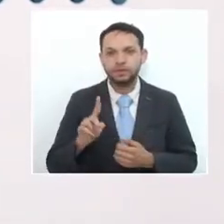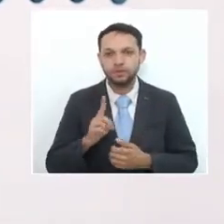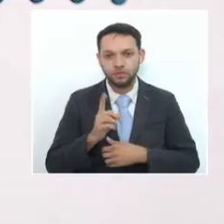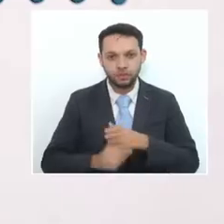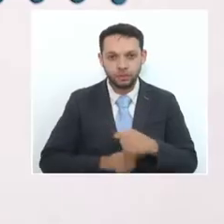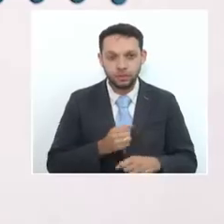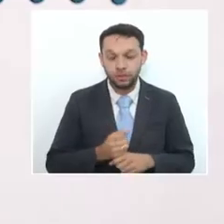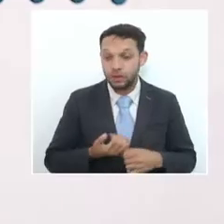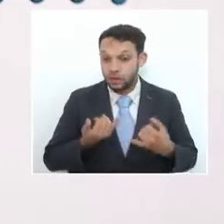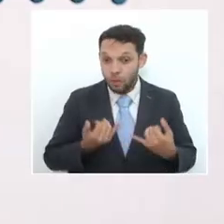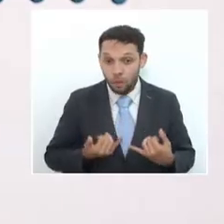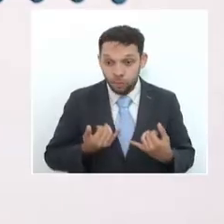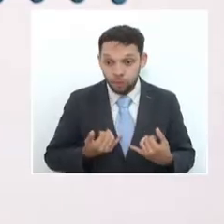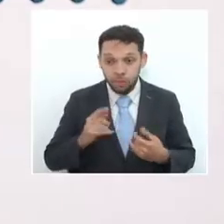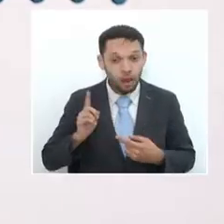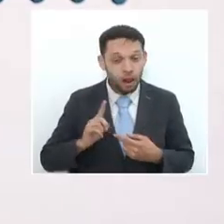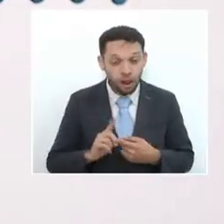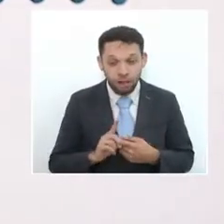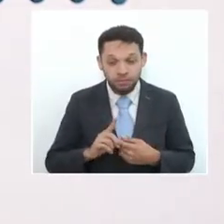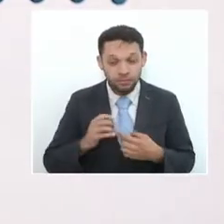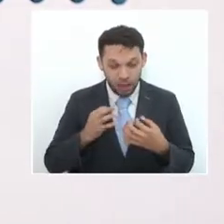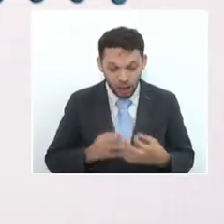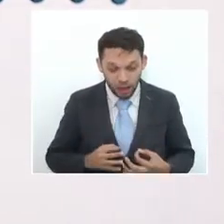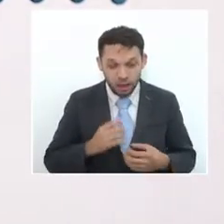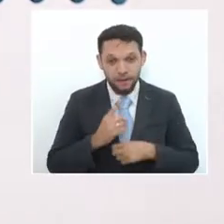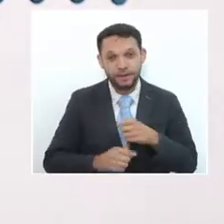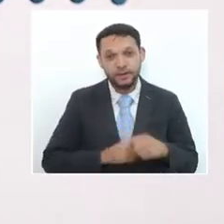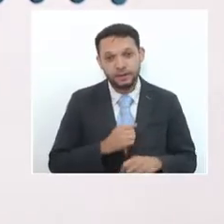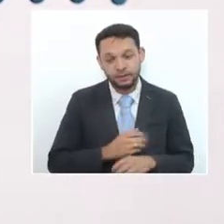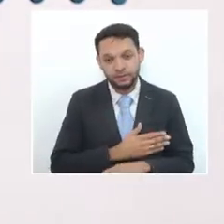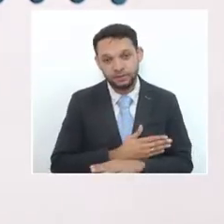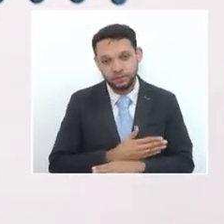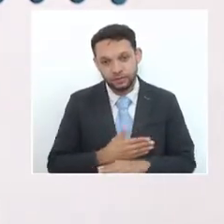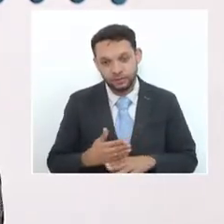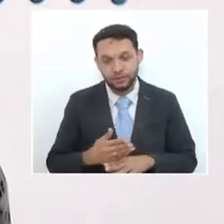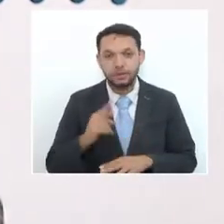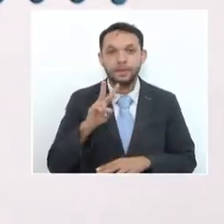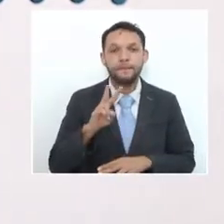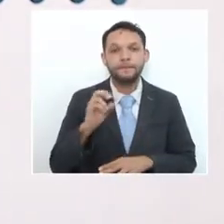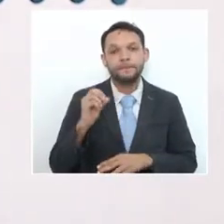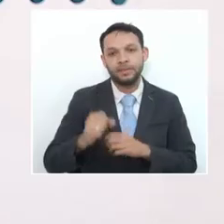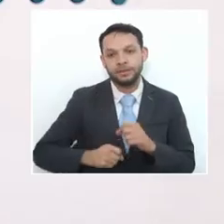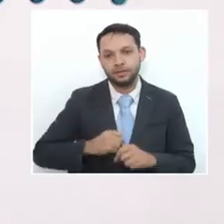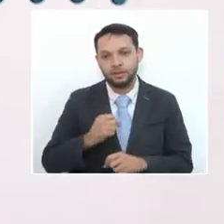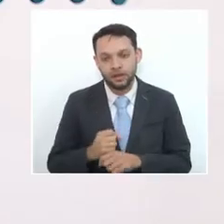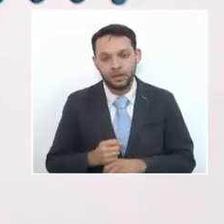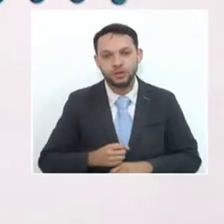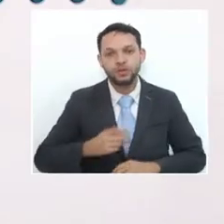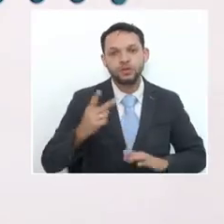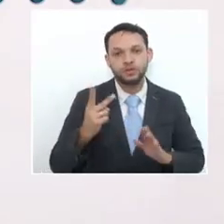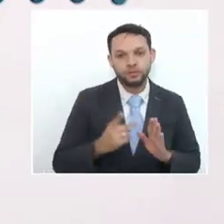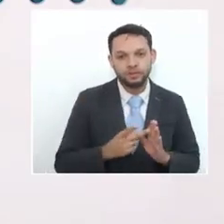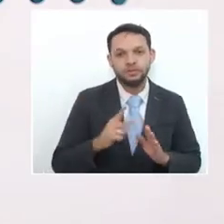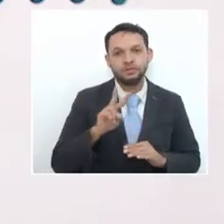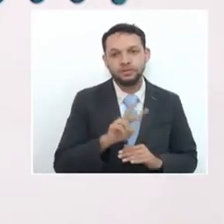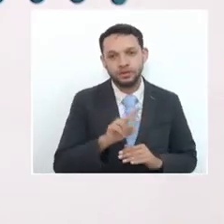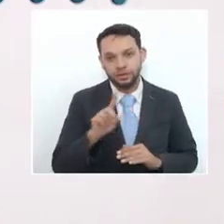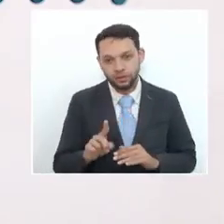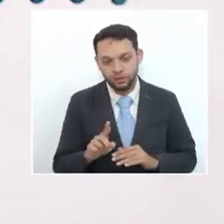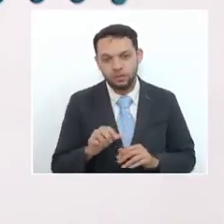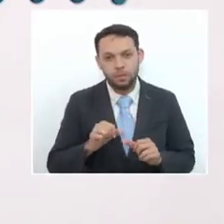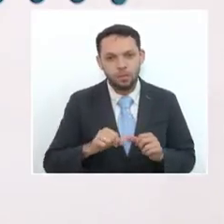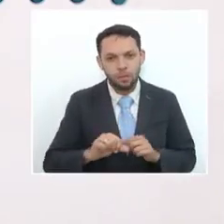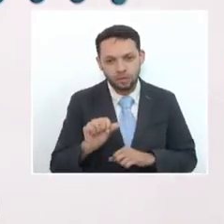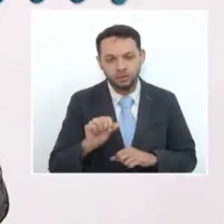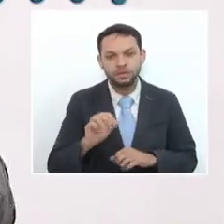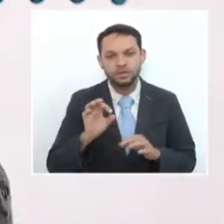año celebramos y cumplimos. No lo hemos podido celebrar todavía, pero cumplimos 20 años. Vamos para los 21 el año entrante y ojalá ya